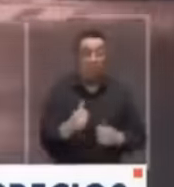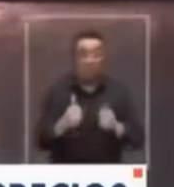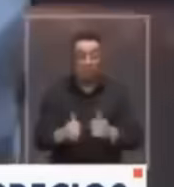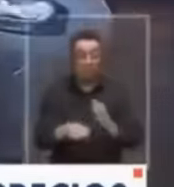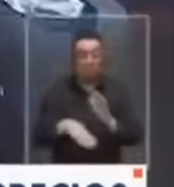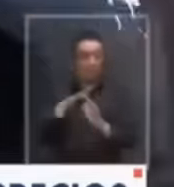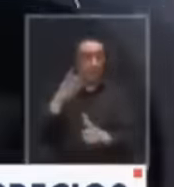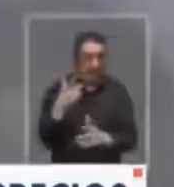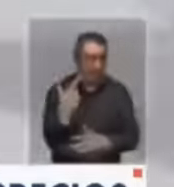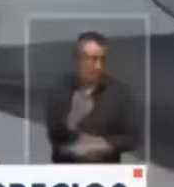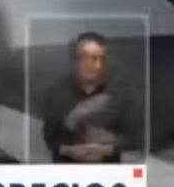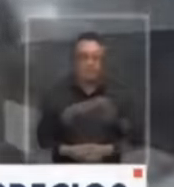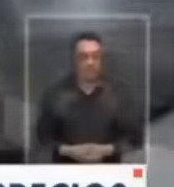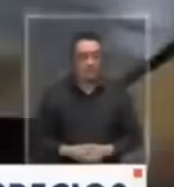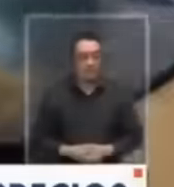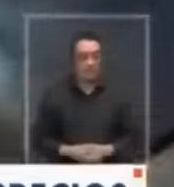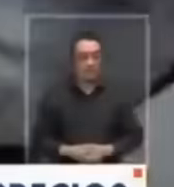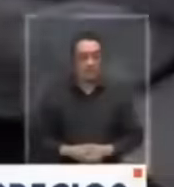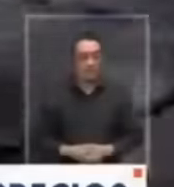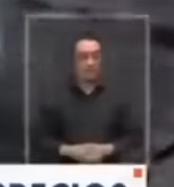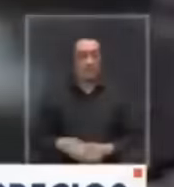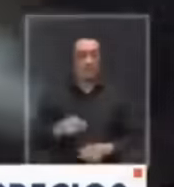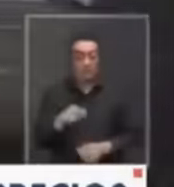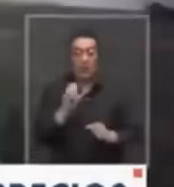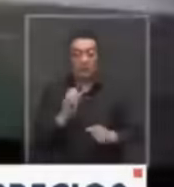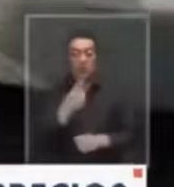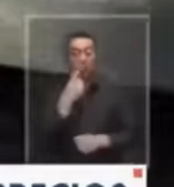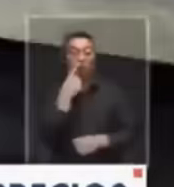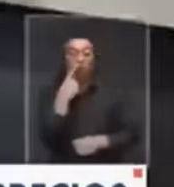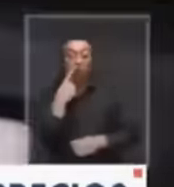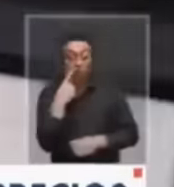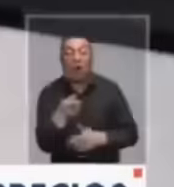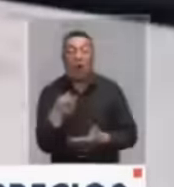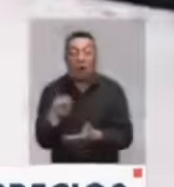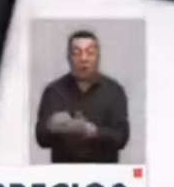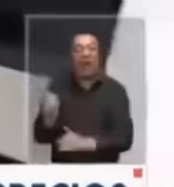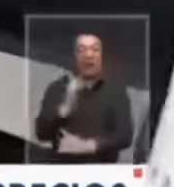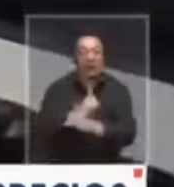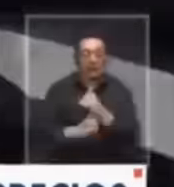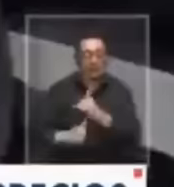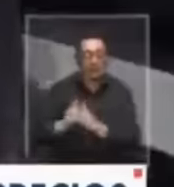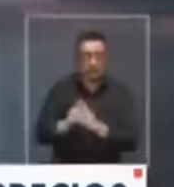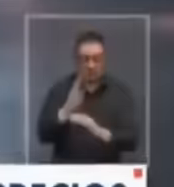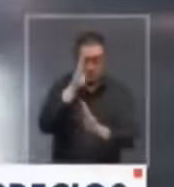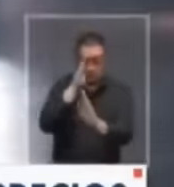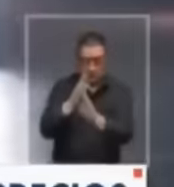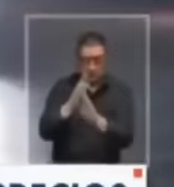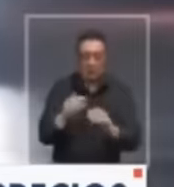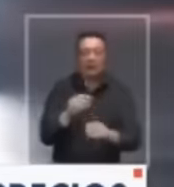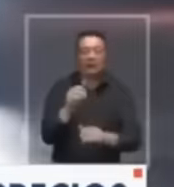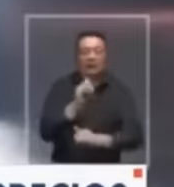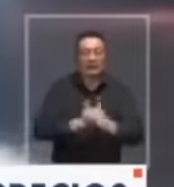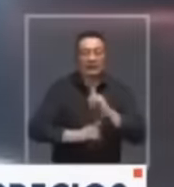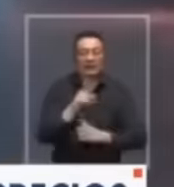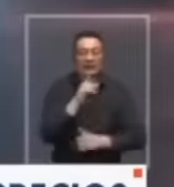más rápidos del mundo. Modelos se pueden probar y se compran por internet directamente en la página de Tesla. Luego